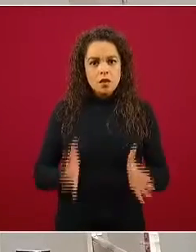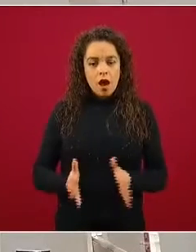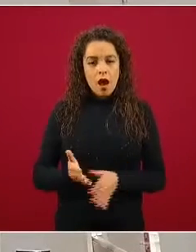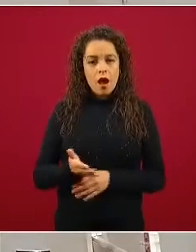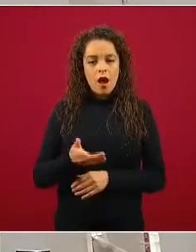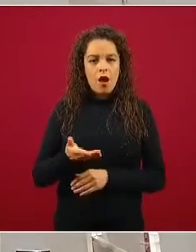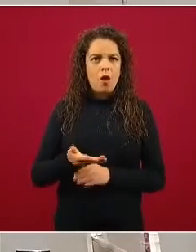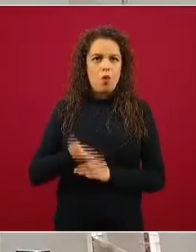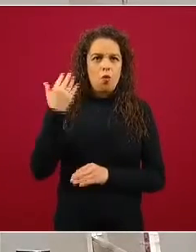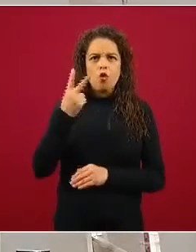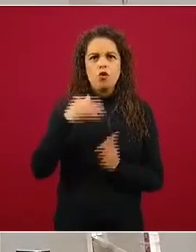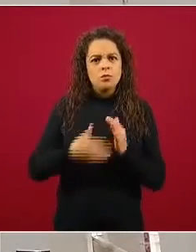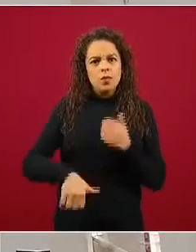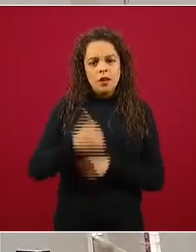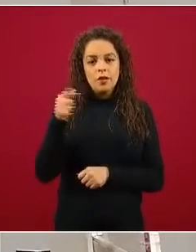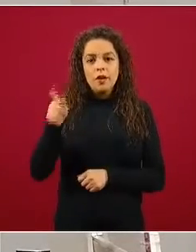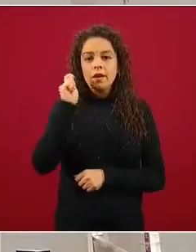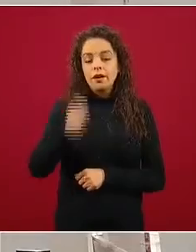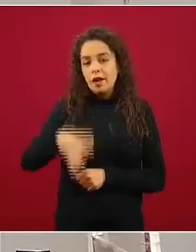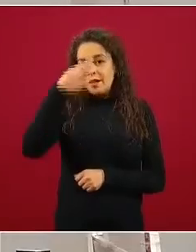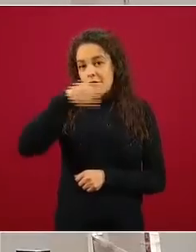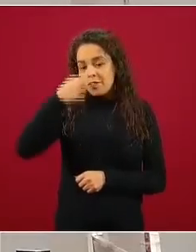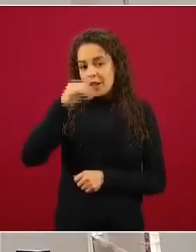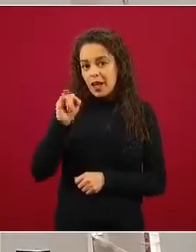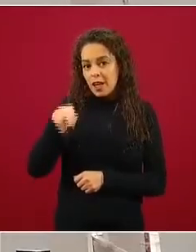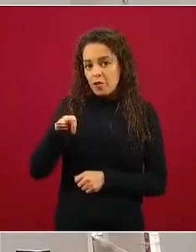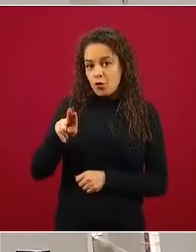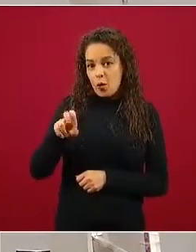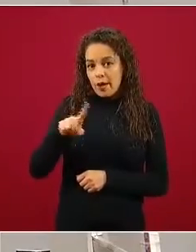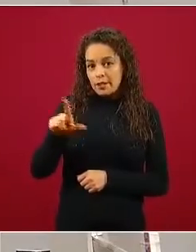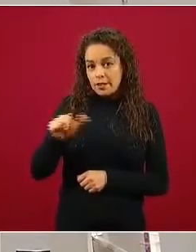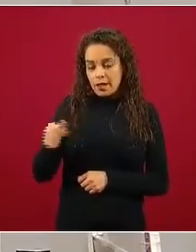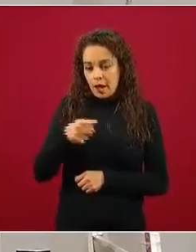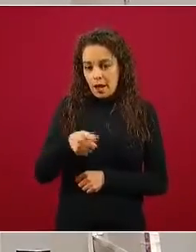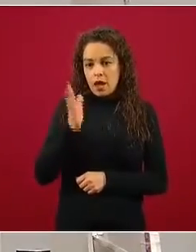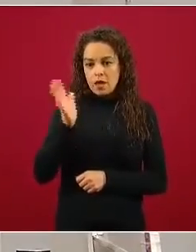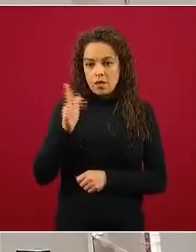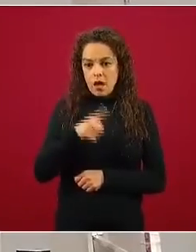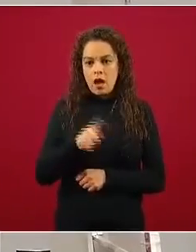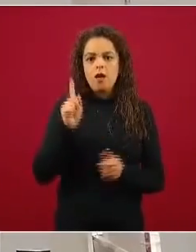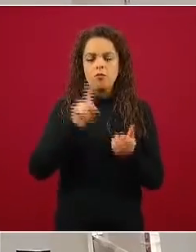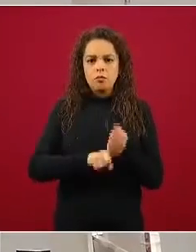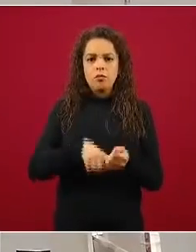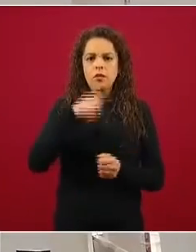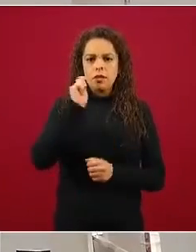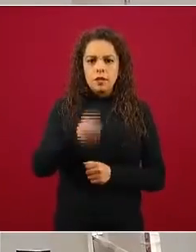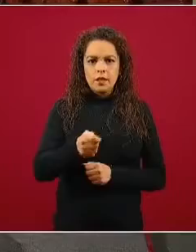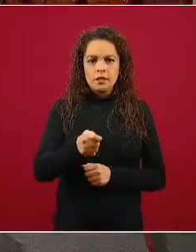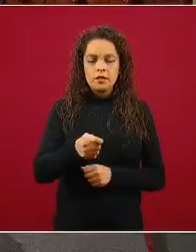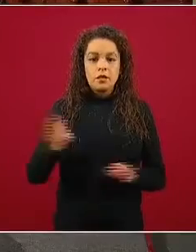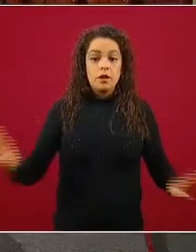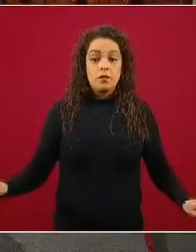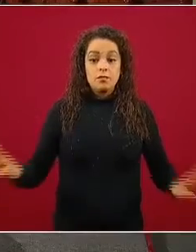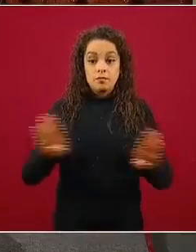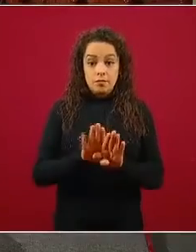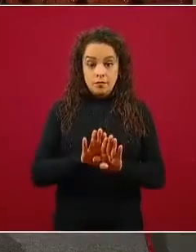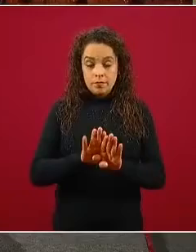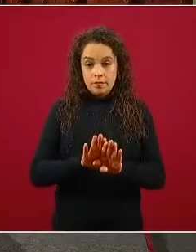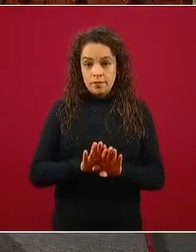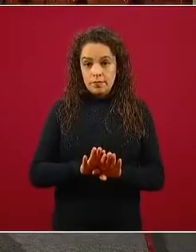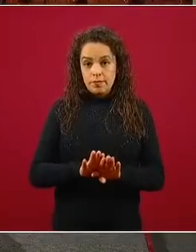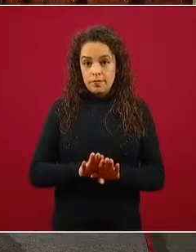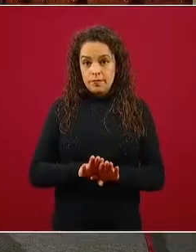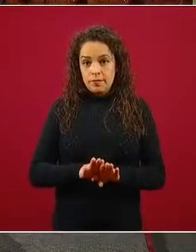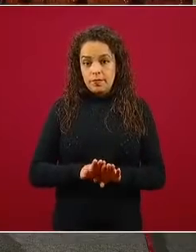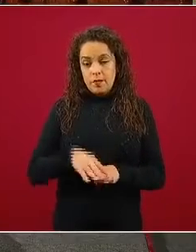las medidas que en su momento implantamos y tenía que ver con esa idea de suspender a